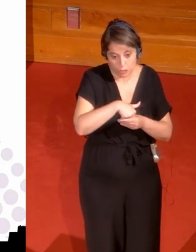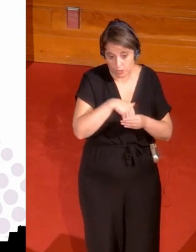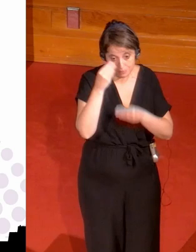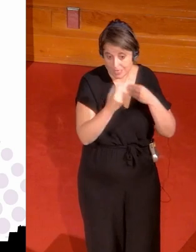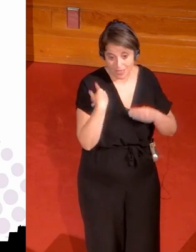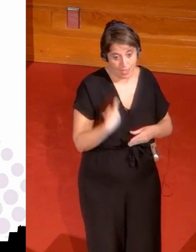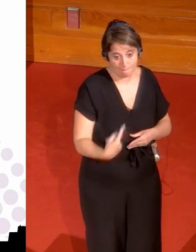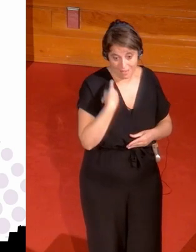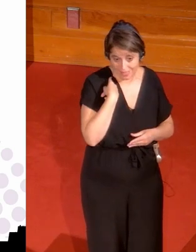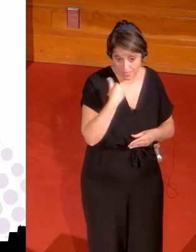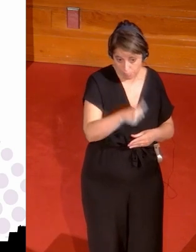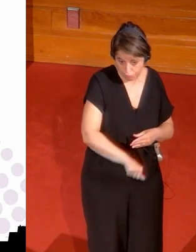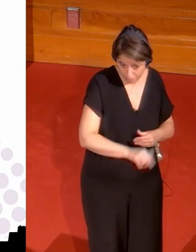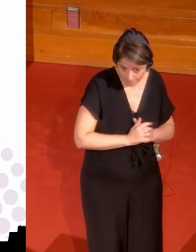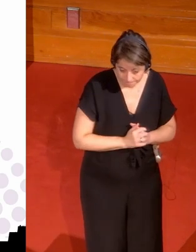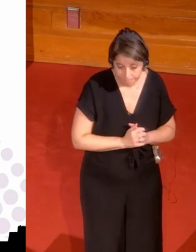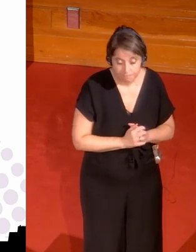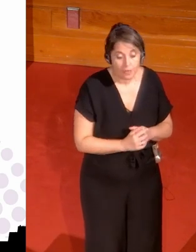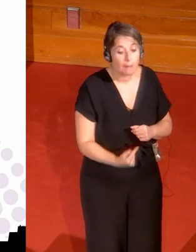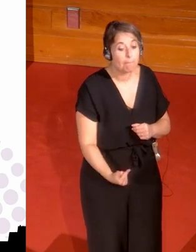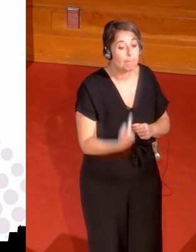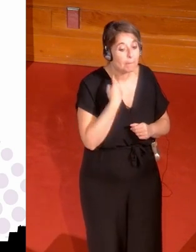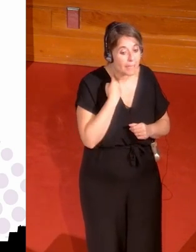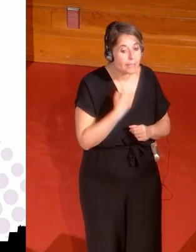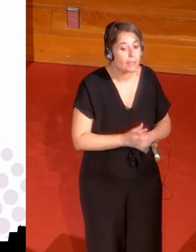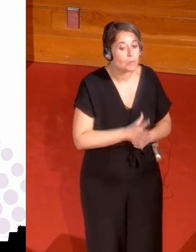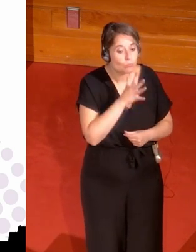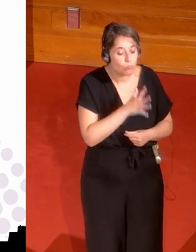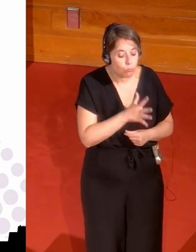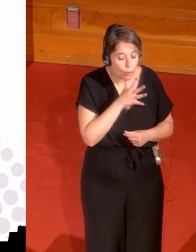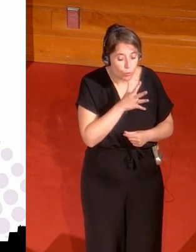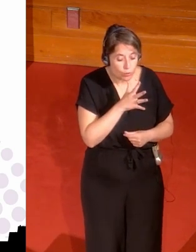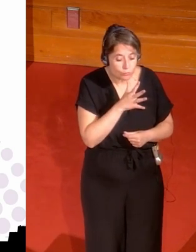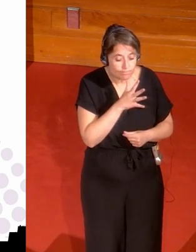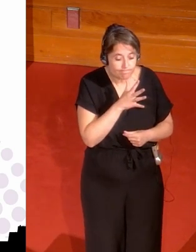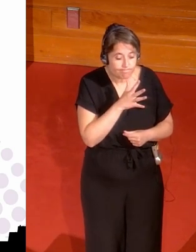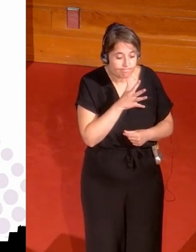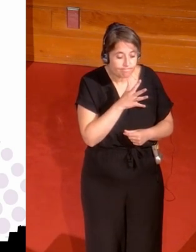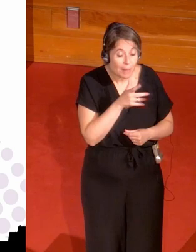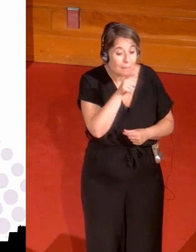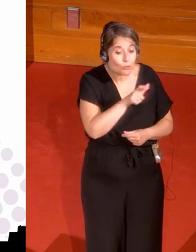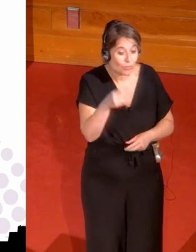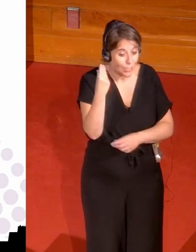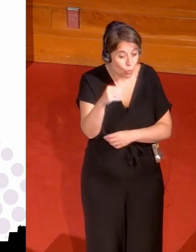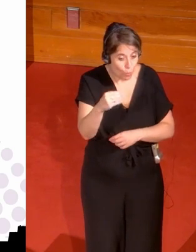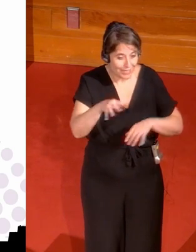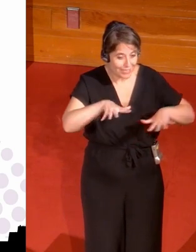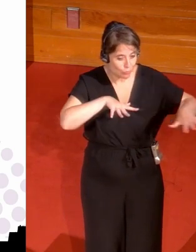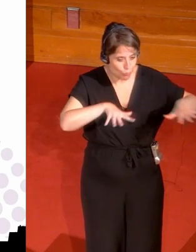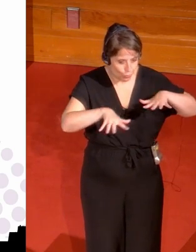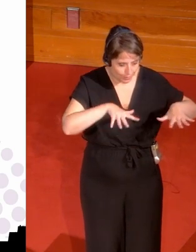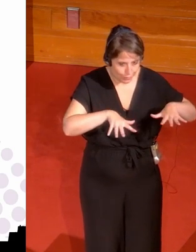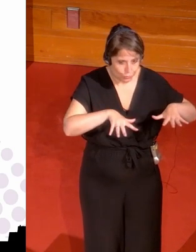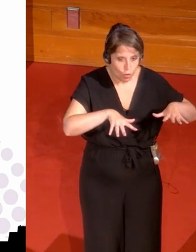por perdidas y entre otras cosas Las daban por perdidas por el movimiento que hay sobre todo entre los jóvenes que ya